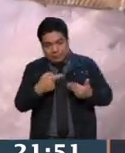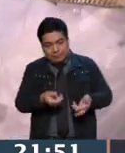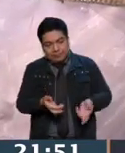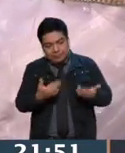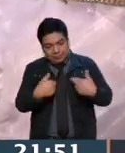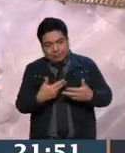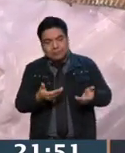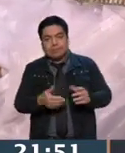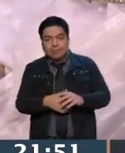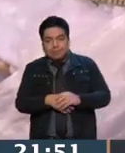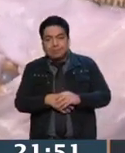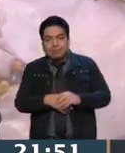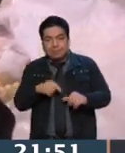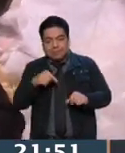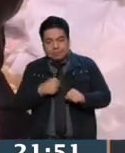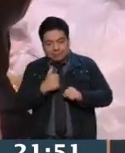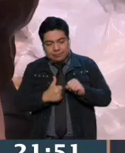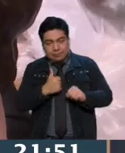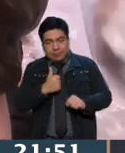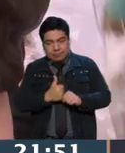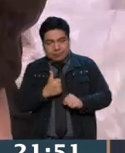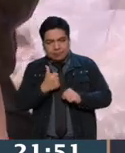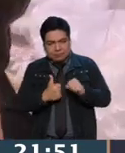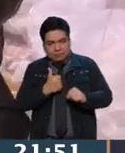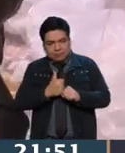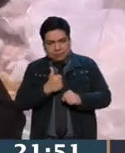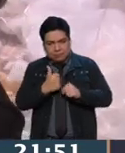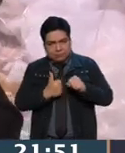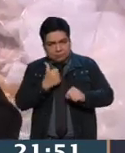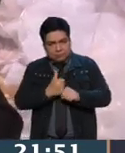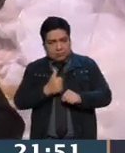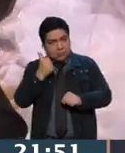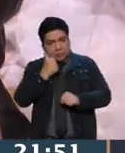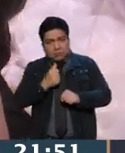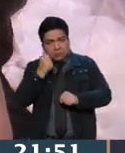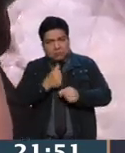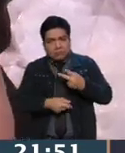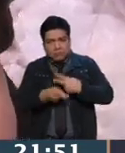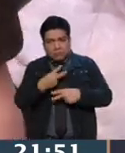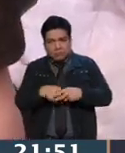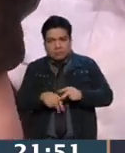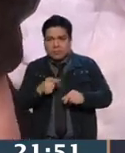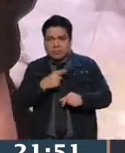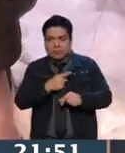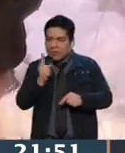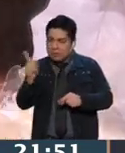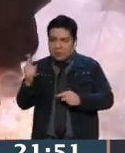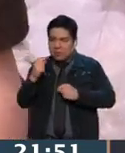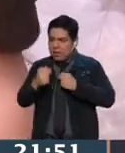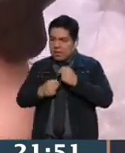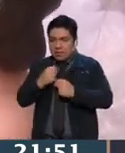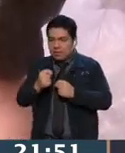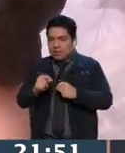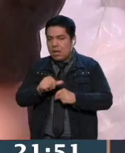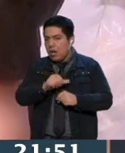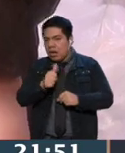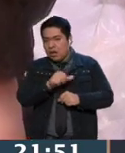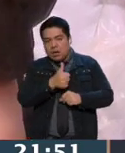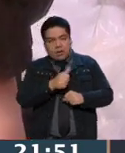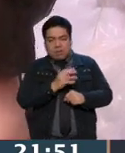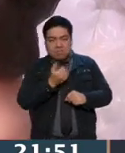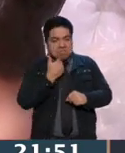año. Sí. ¿Cada año acostumbra venir aquí? Sí. Y es una sola tienda que venimos porque no en todas las tiendas